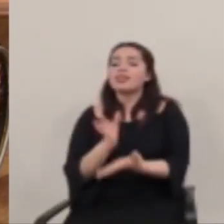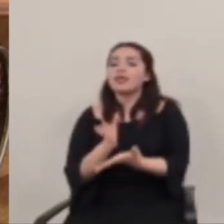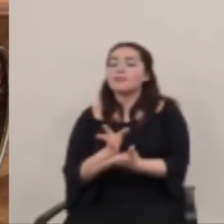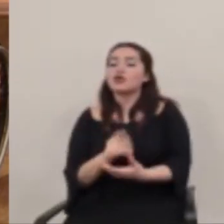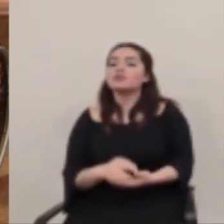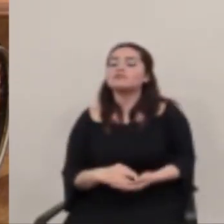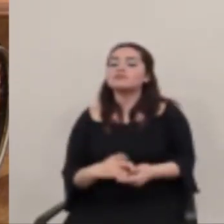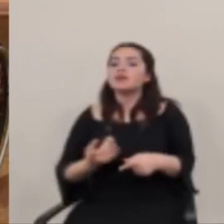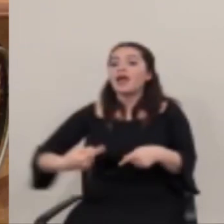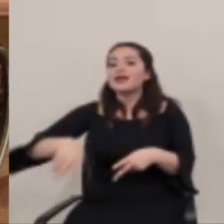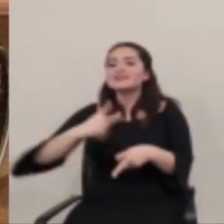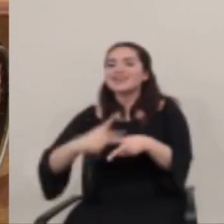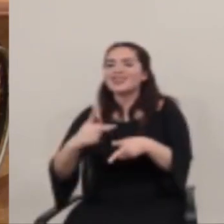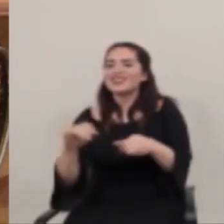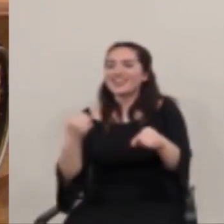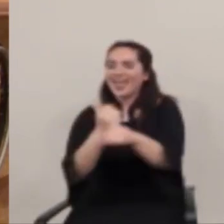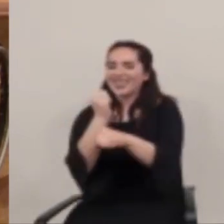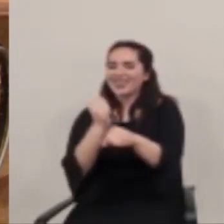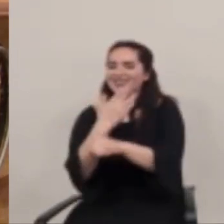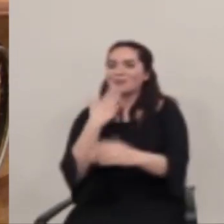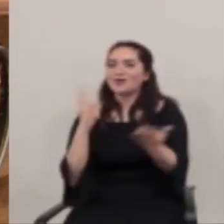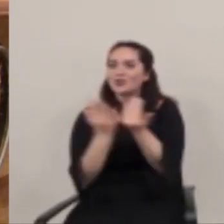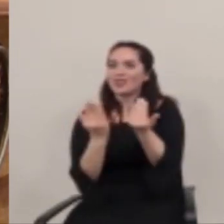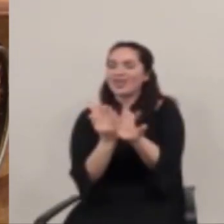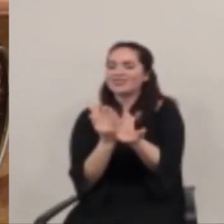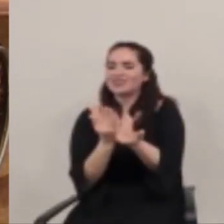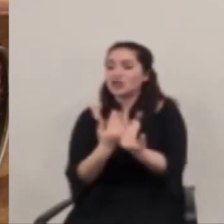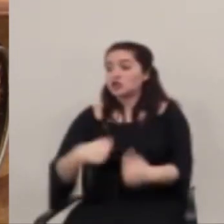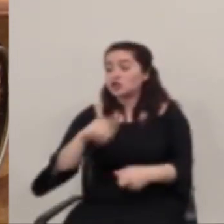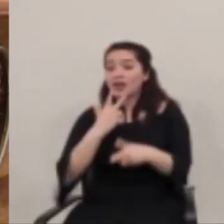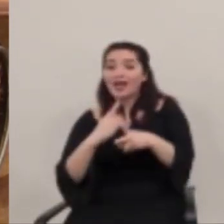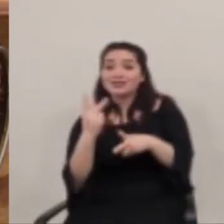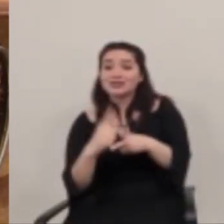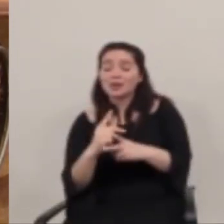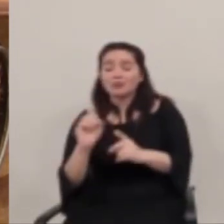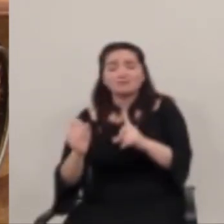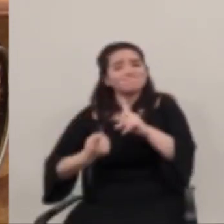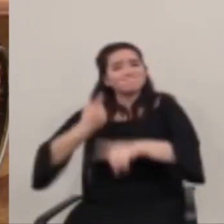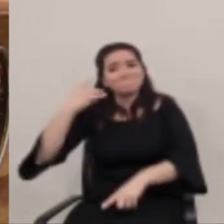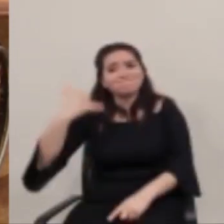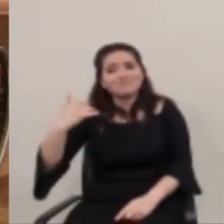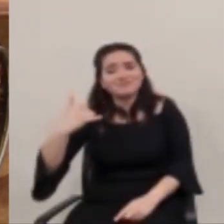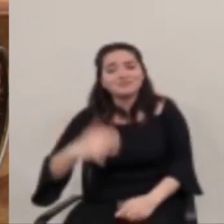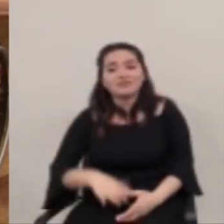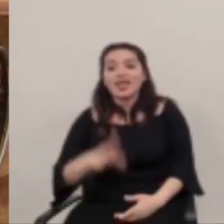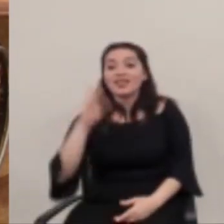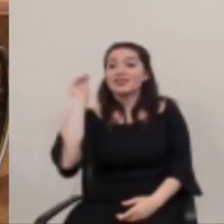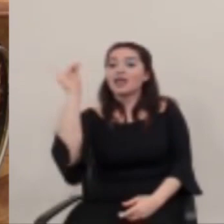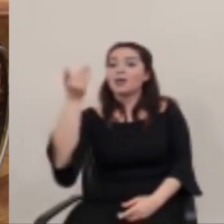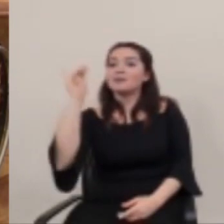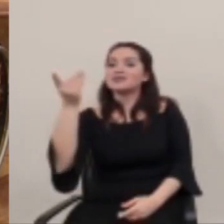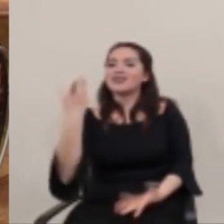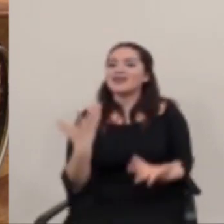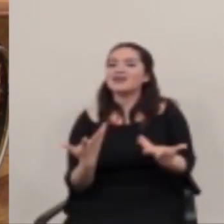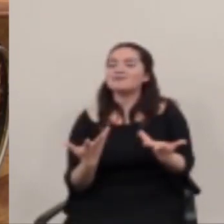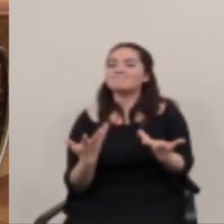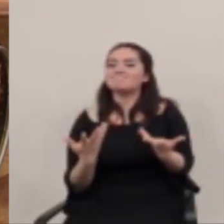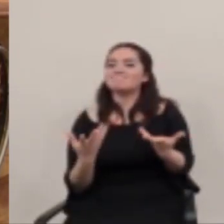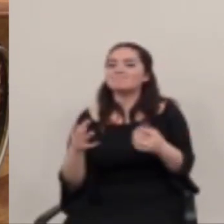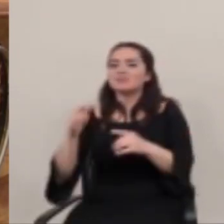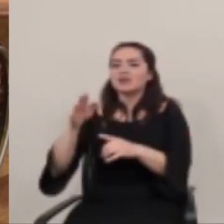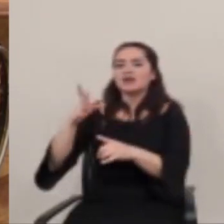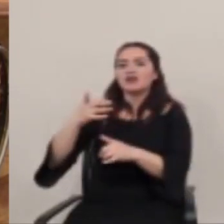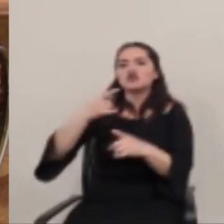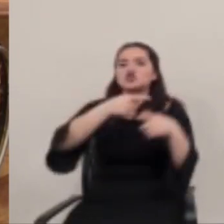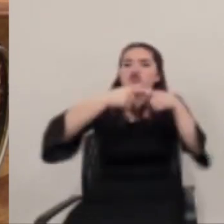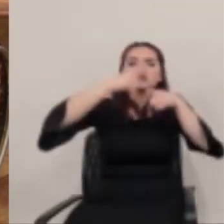talleres, estudiantes también. Y nosotros lo que hacemos fundamentalmente es mostrar que la discapacidad es un producto social, que la discapacidad